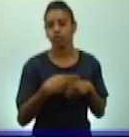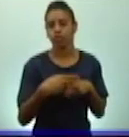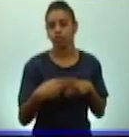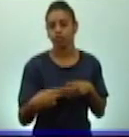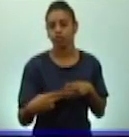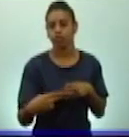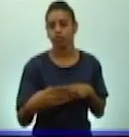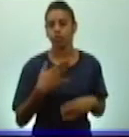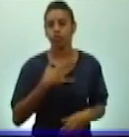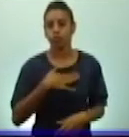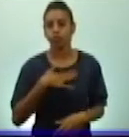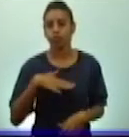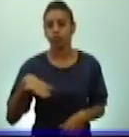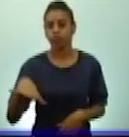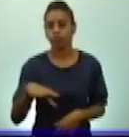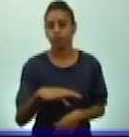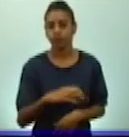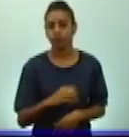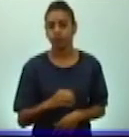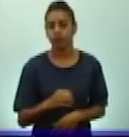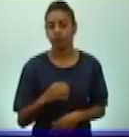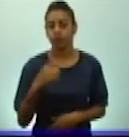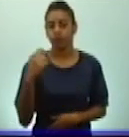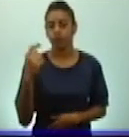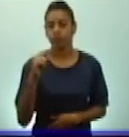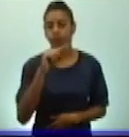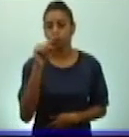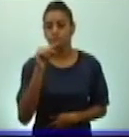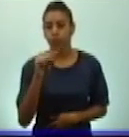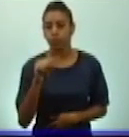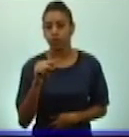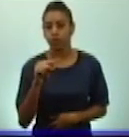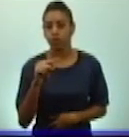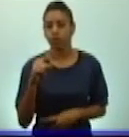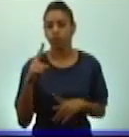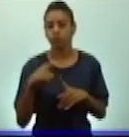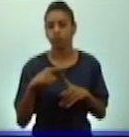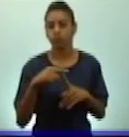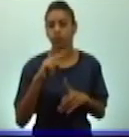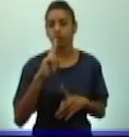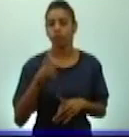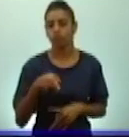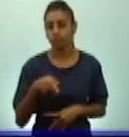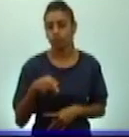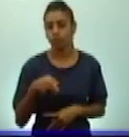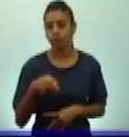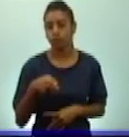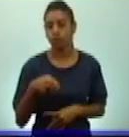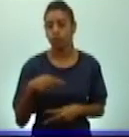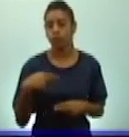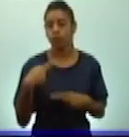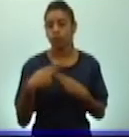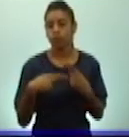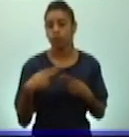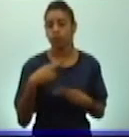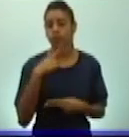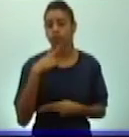Esperamos entonces que toda la actividad haya servido de orientación para las tareas que tienen que